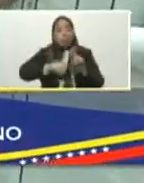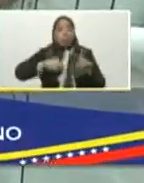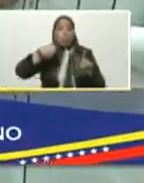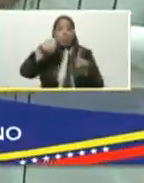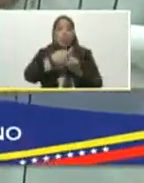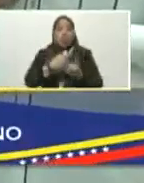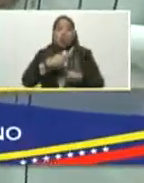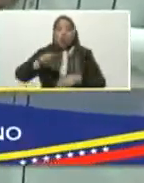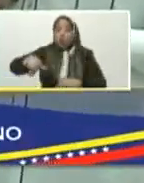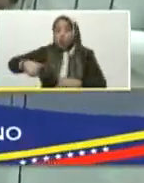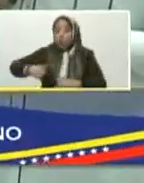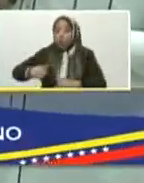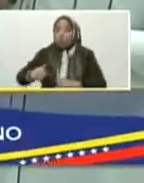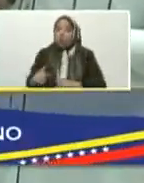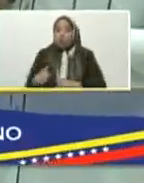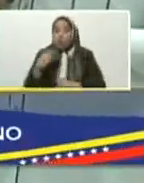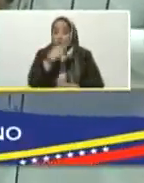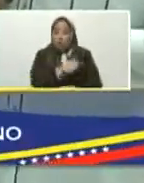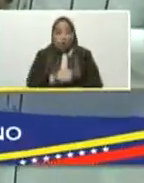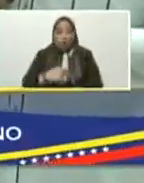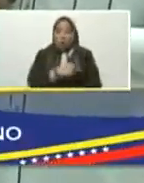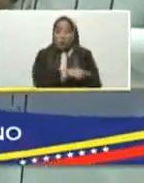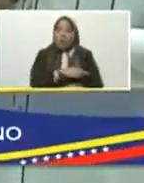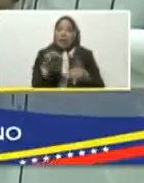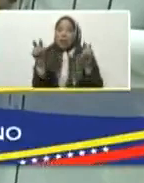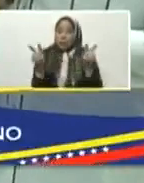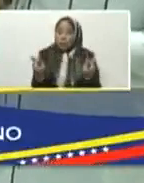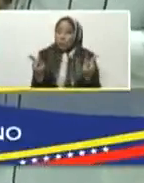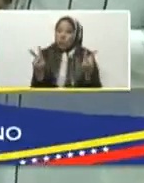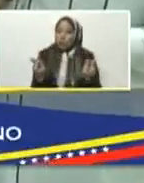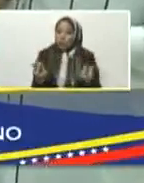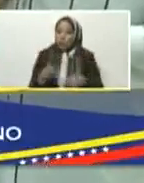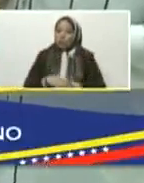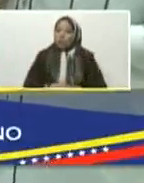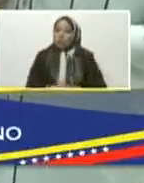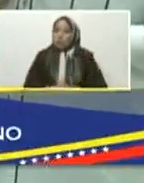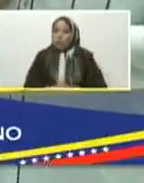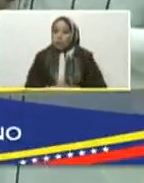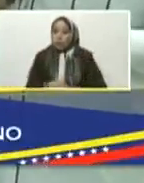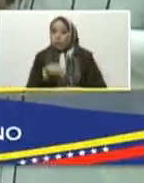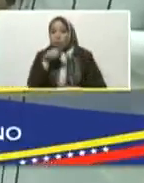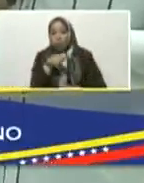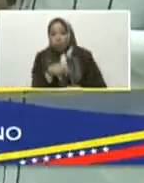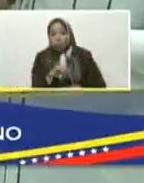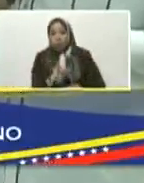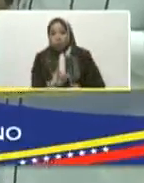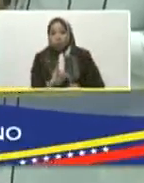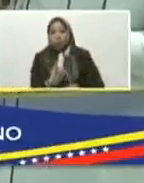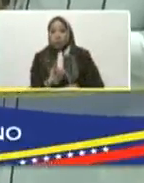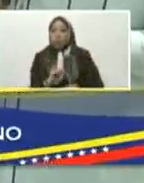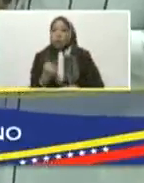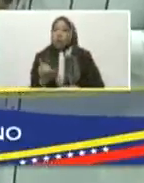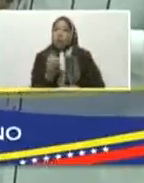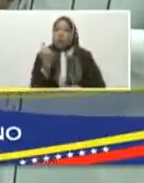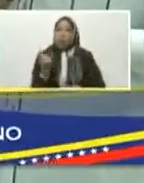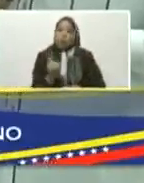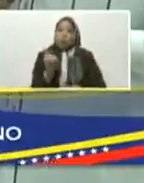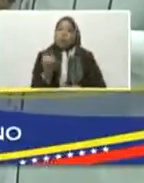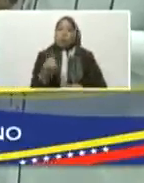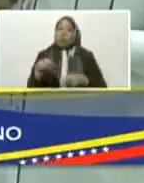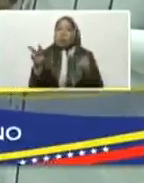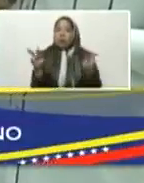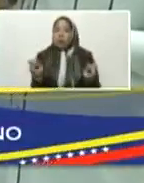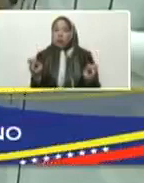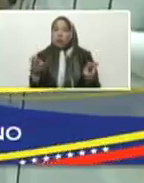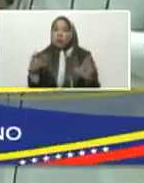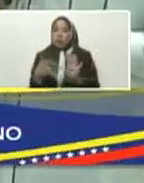teníamos bastante deteriorada, nos adaptamos al área de consultas externas. Y allí, durante el COVID, hemos dado la batalla y aquí